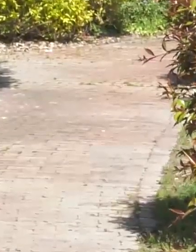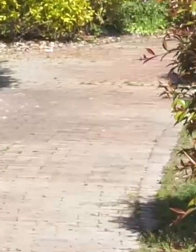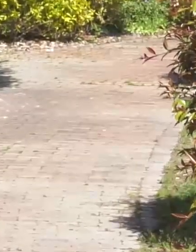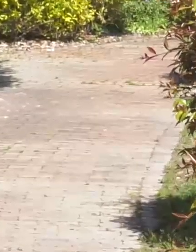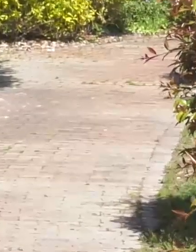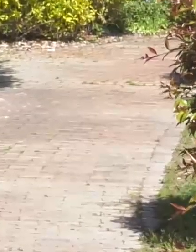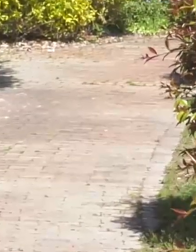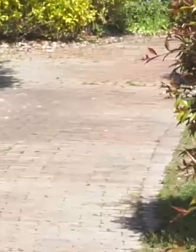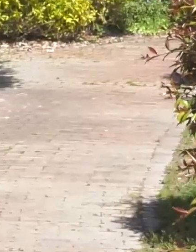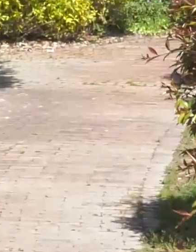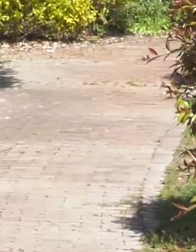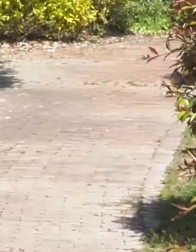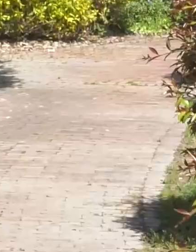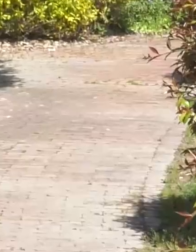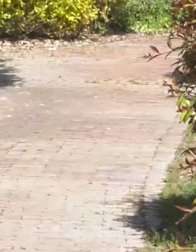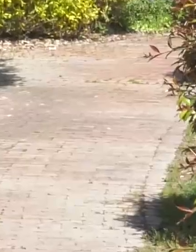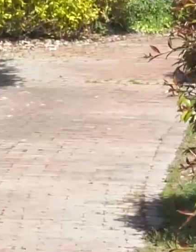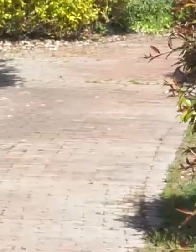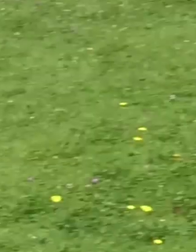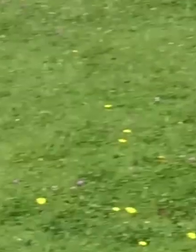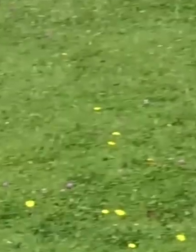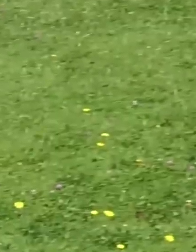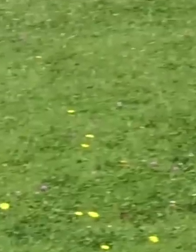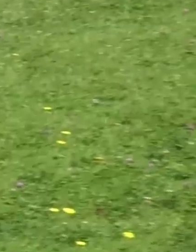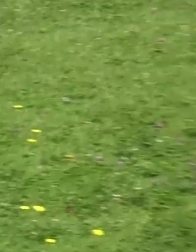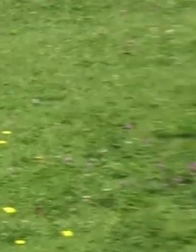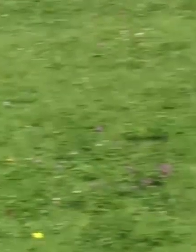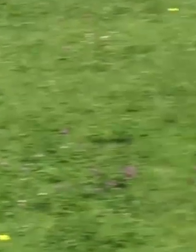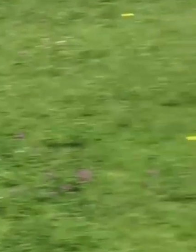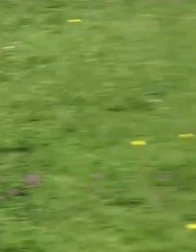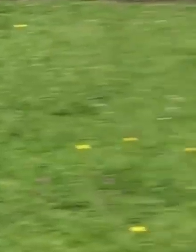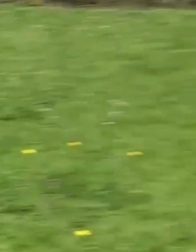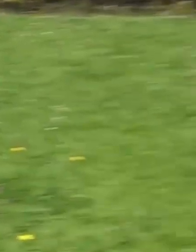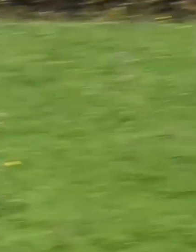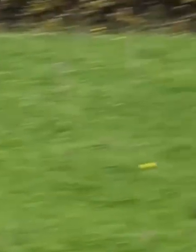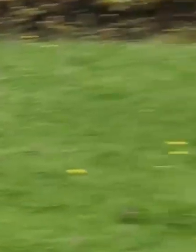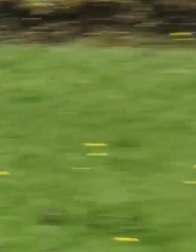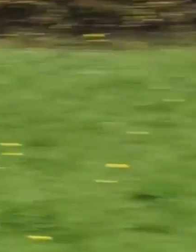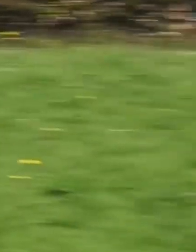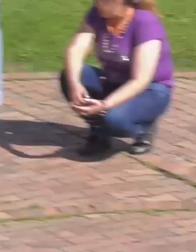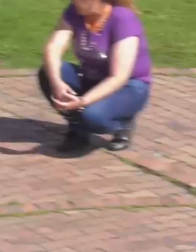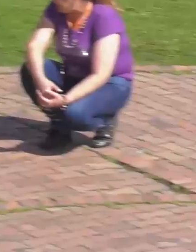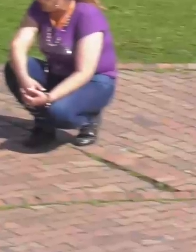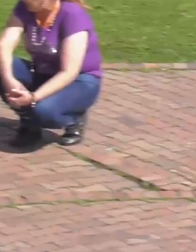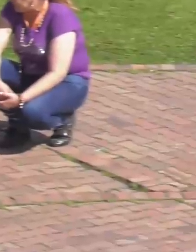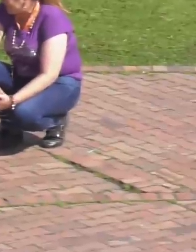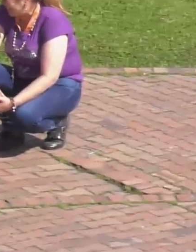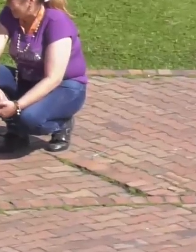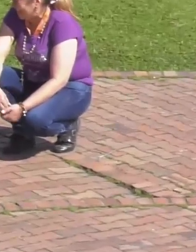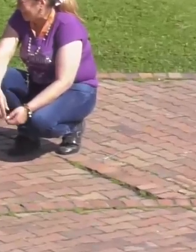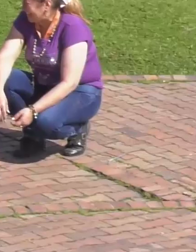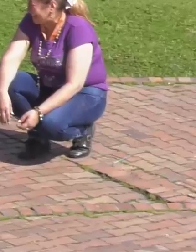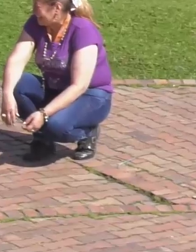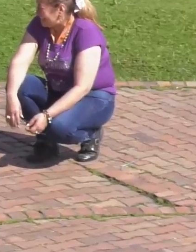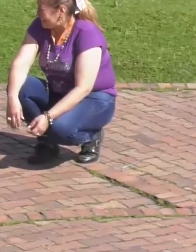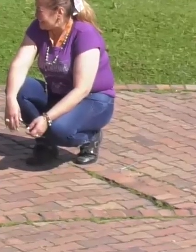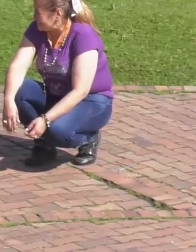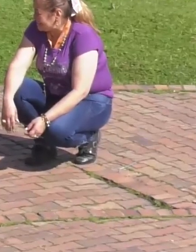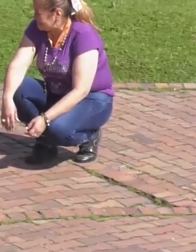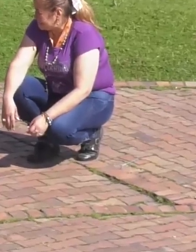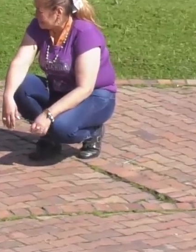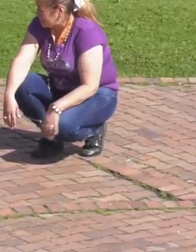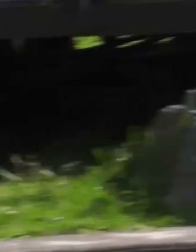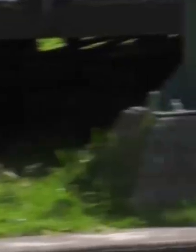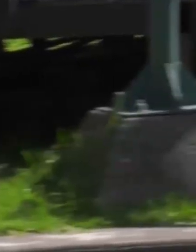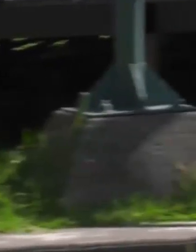sea un canino que le guste jugar bastante, que sea muy dinámico. Luego eso pasa a un proceso, van a una escuela donde